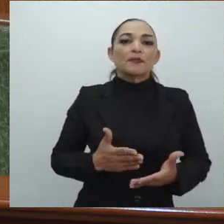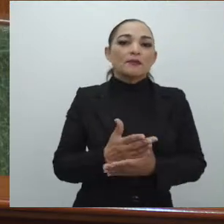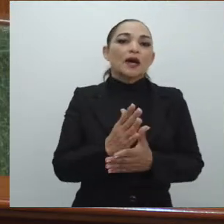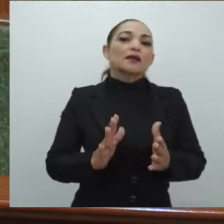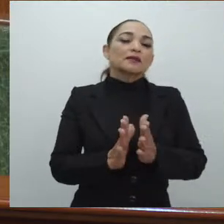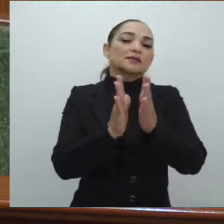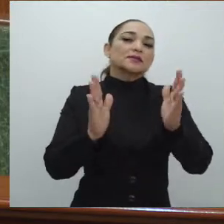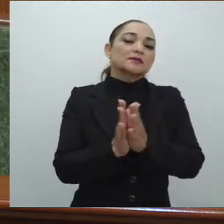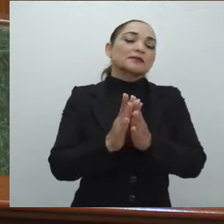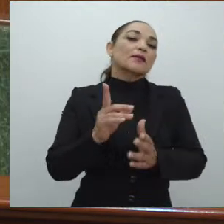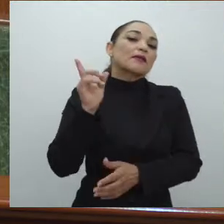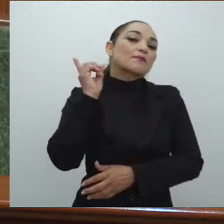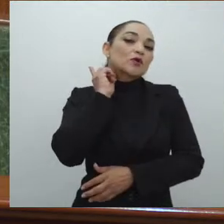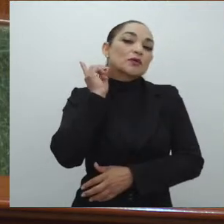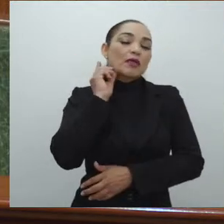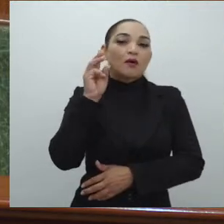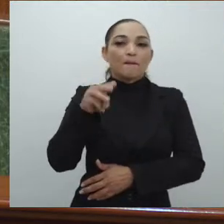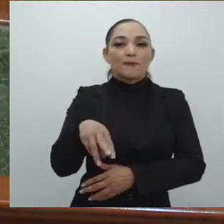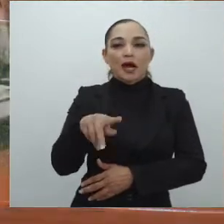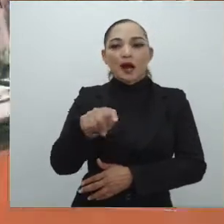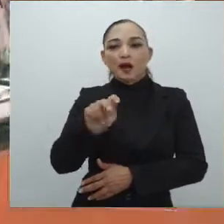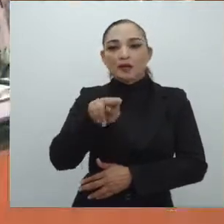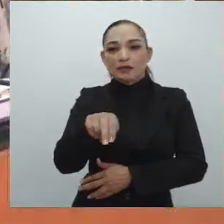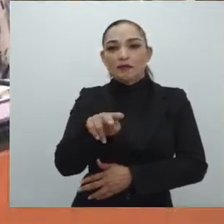Vega Álvarez. Adelante, diputado, tiene el uso de la voz.